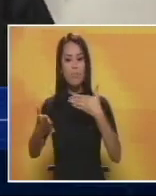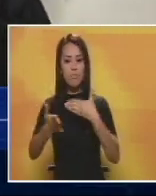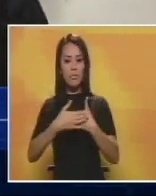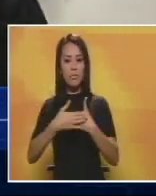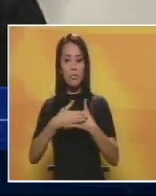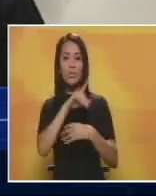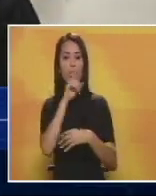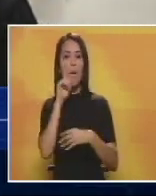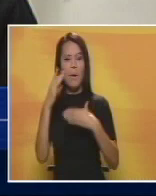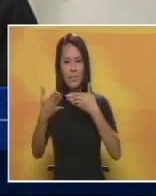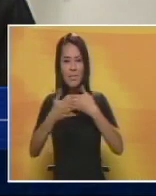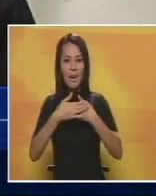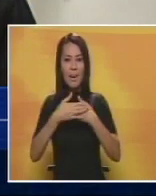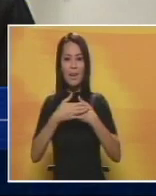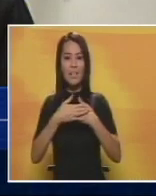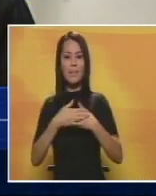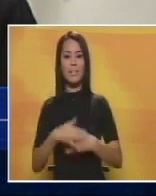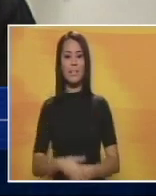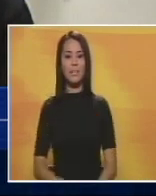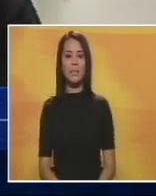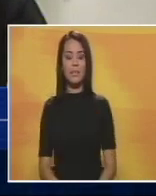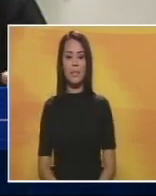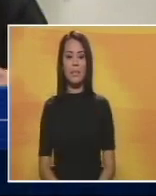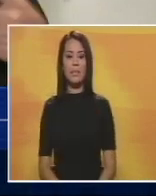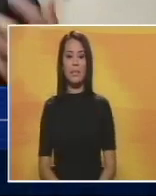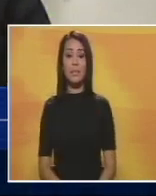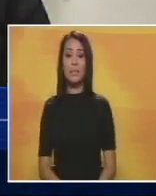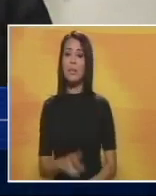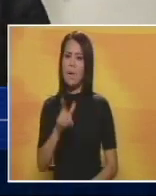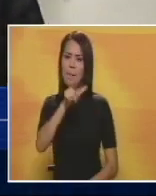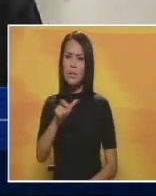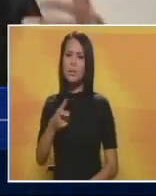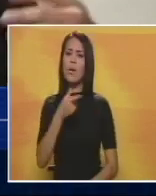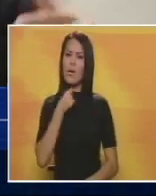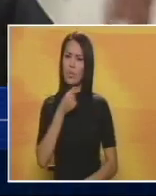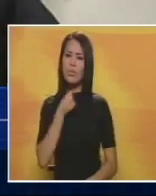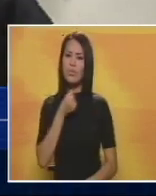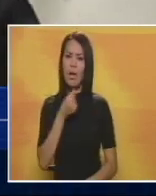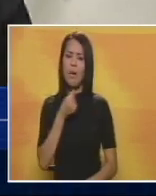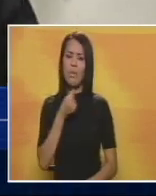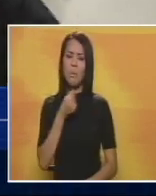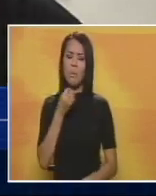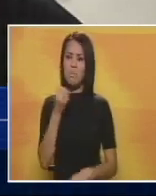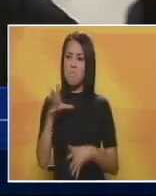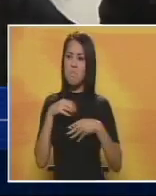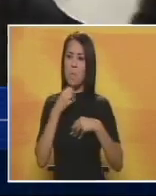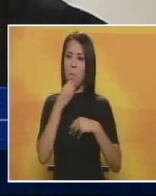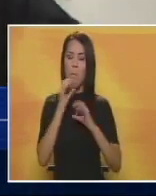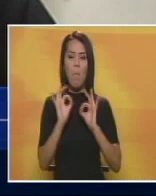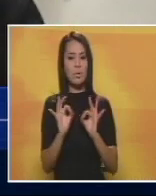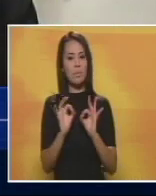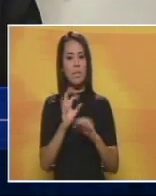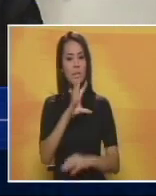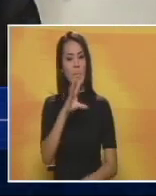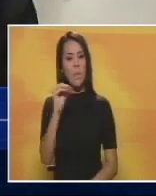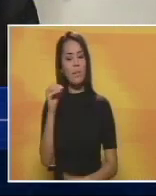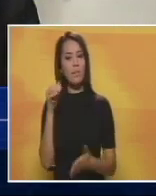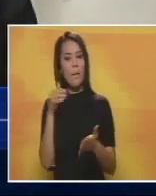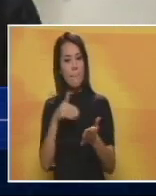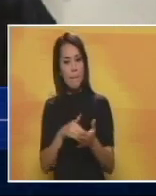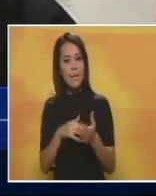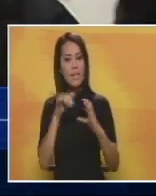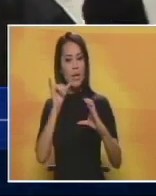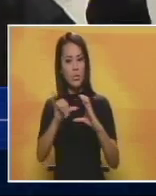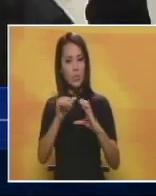eso un poco y viendo cómo a la gente le ha gustado bastante, ha tenido una aceptación increíble, ya lleva más de 50.000 views en la plataforma